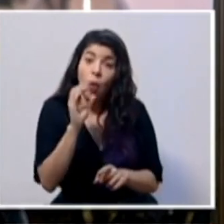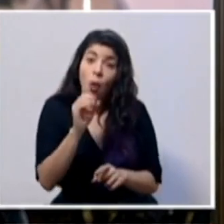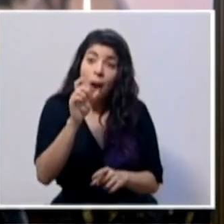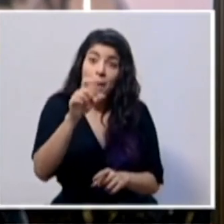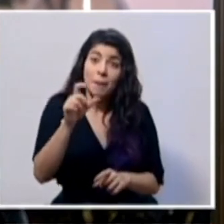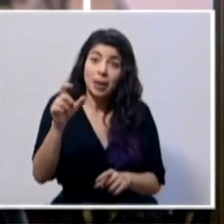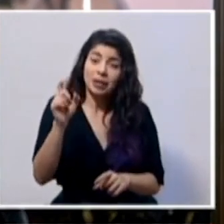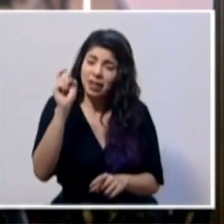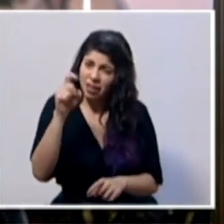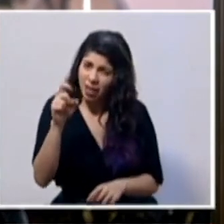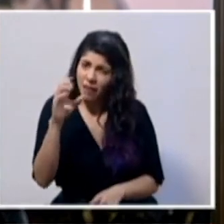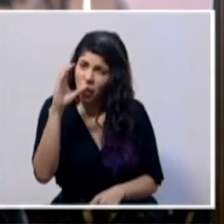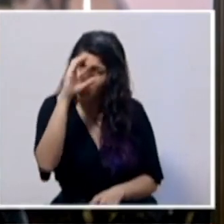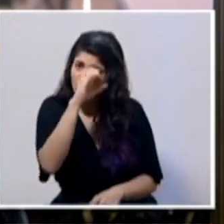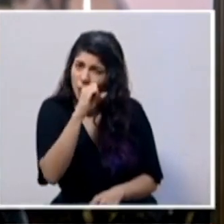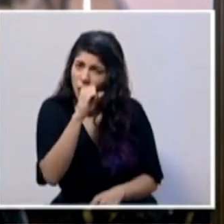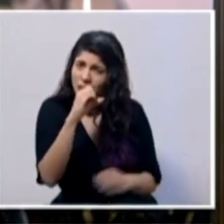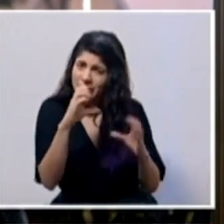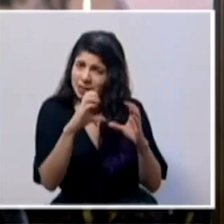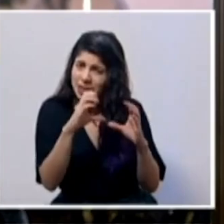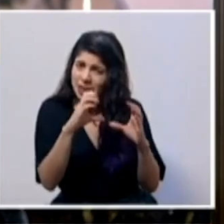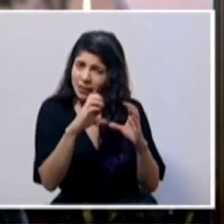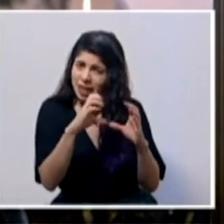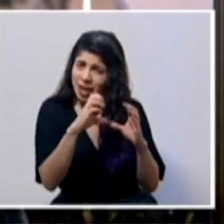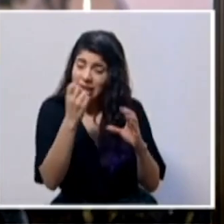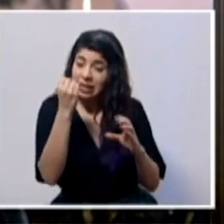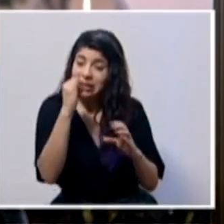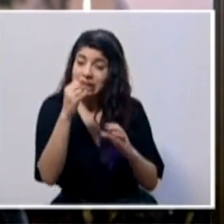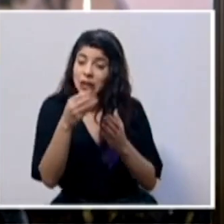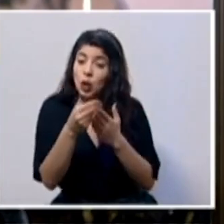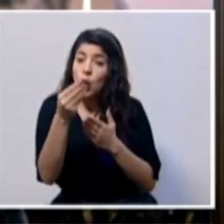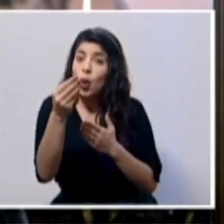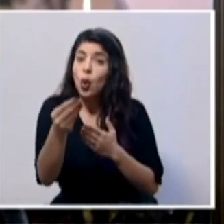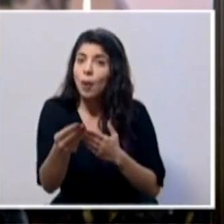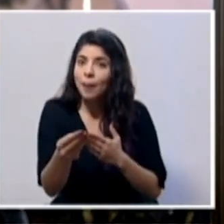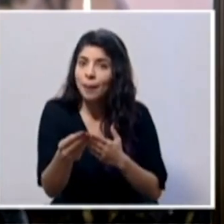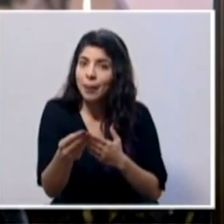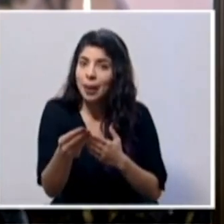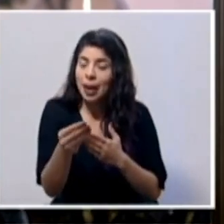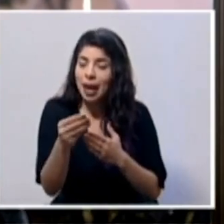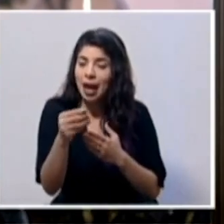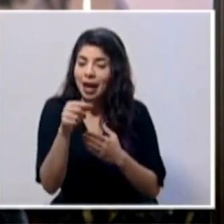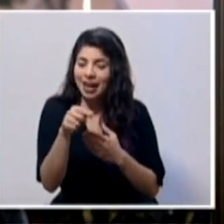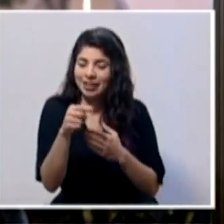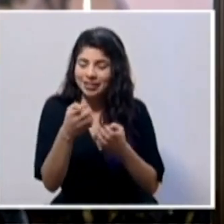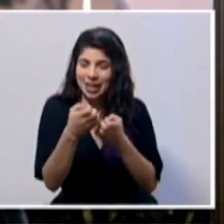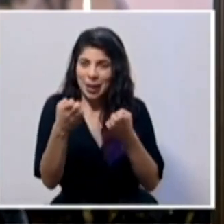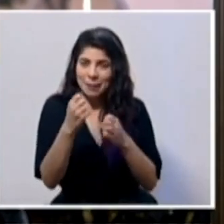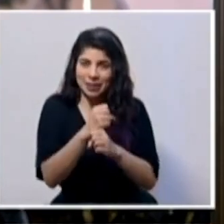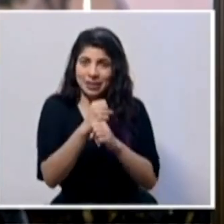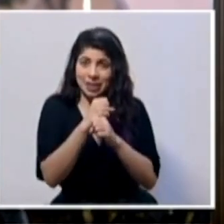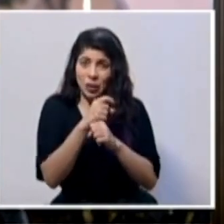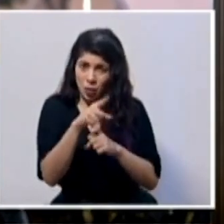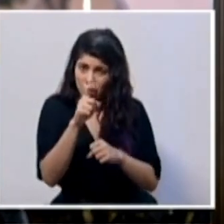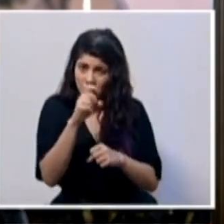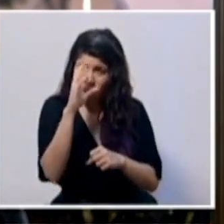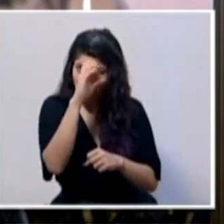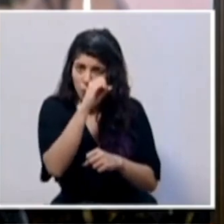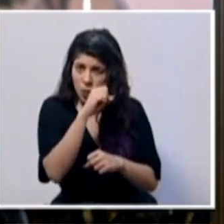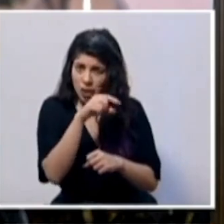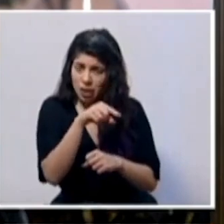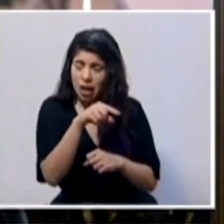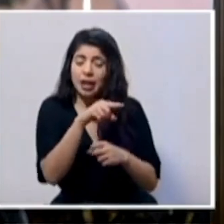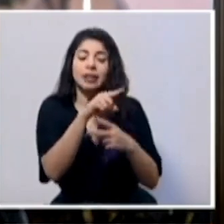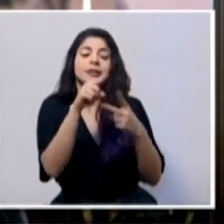deberían de tomar en cuenta temas de certificación a la hora de comprar este aparato de seguridad. Y lo segundo que